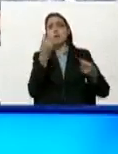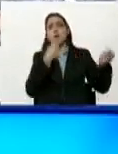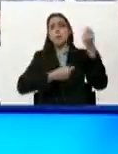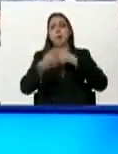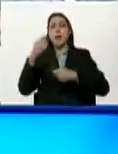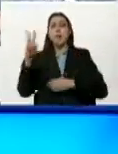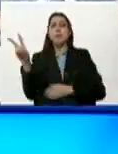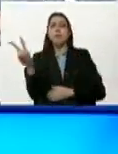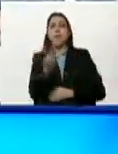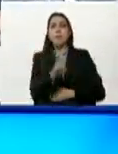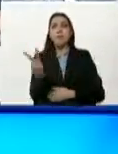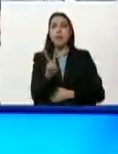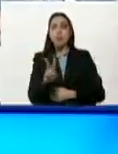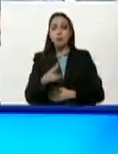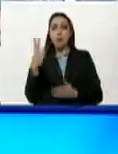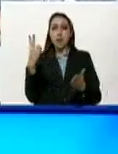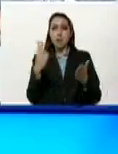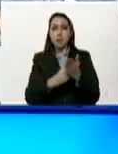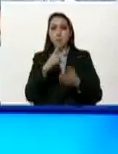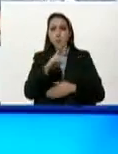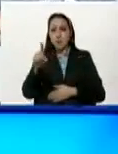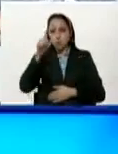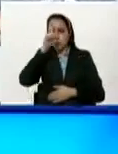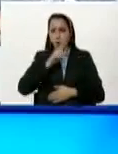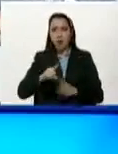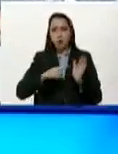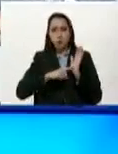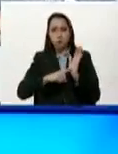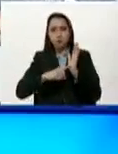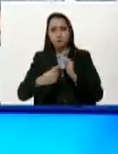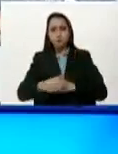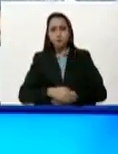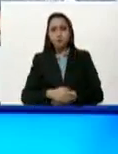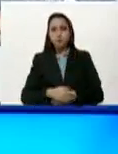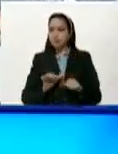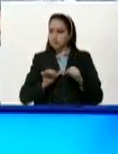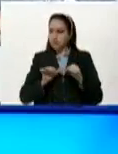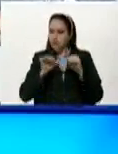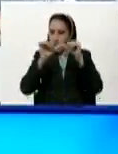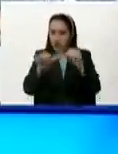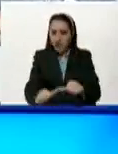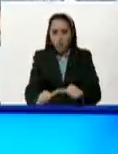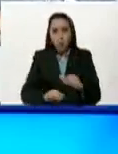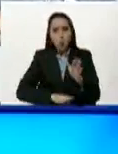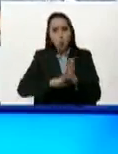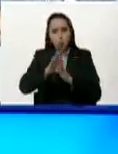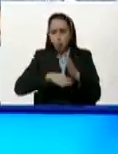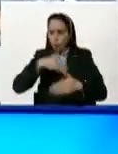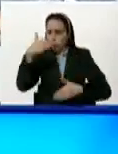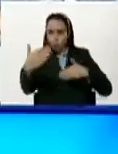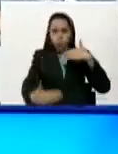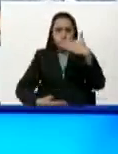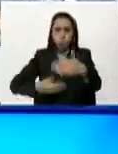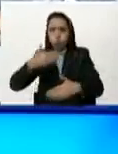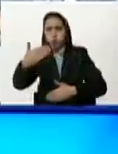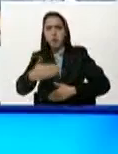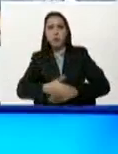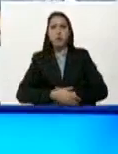país 2021 y aquí vamos miren desarrollando avanzando